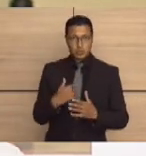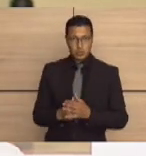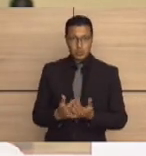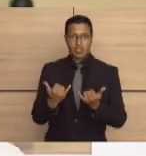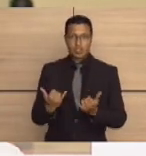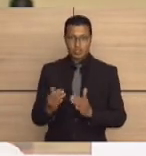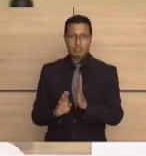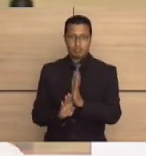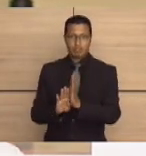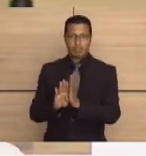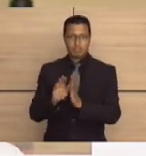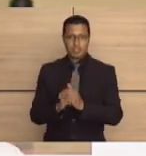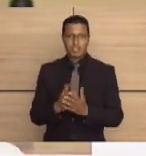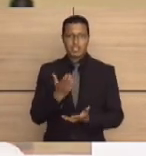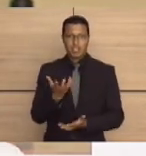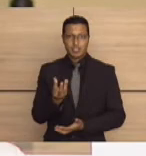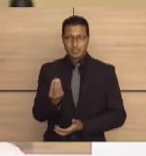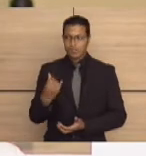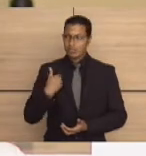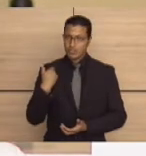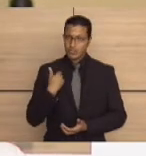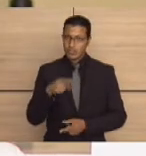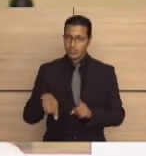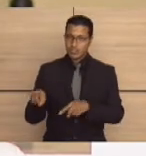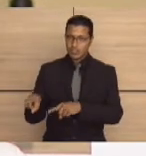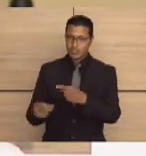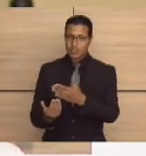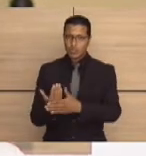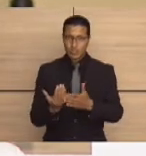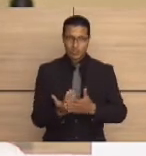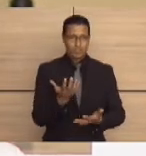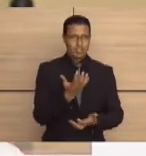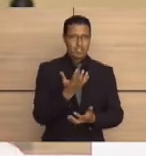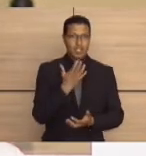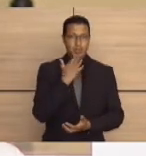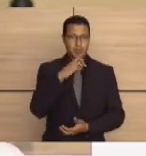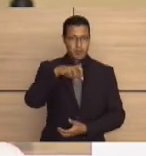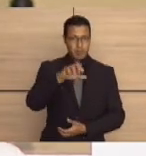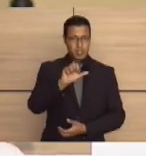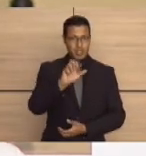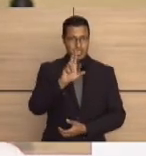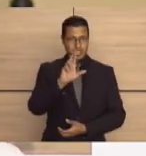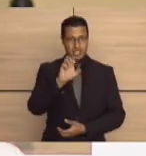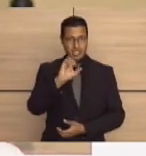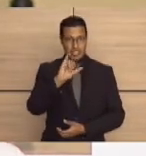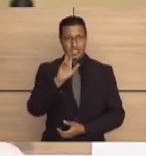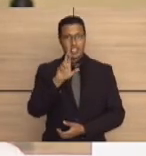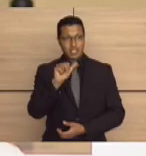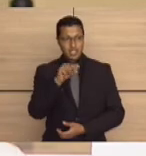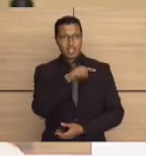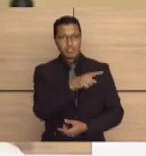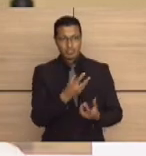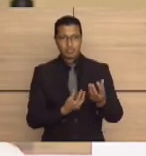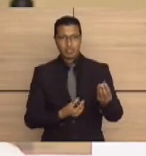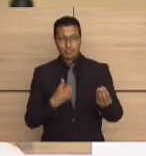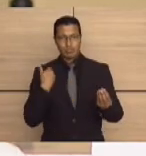grandes avances. Digamos, desde los jóvenes hemos innovado, hablo desde mi experiencia en Pereira, tenemos muchos colectivos sociales, jóvenes que